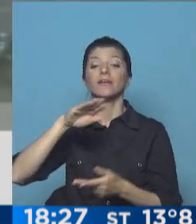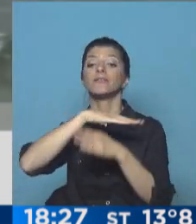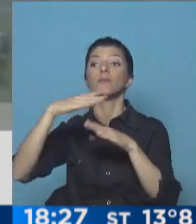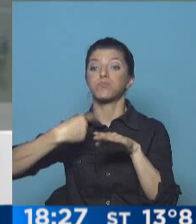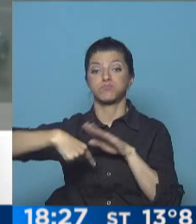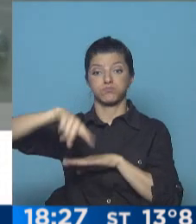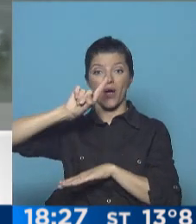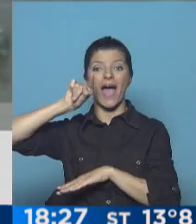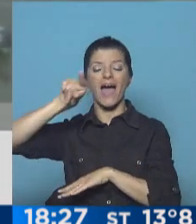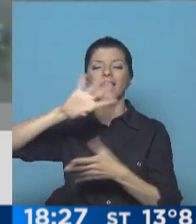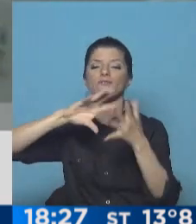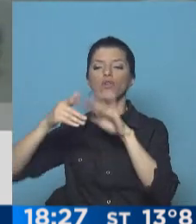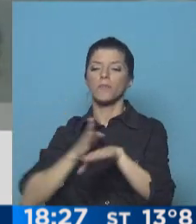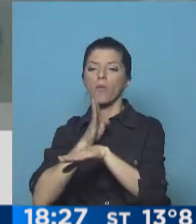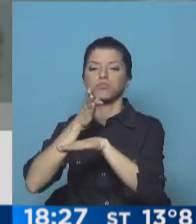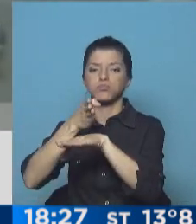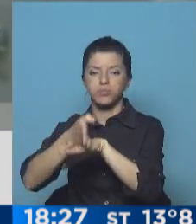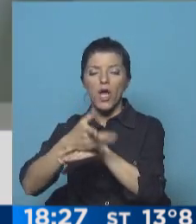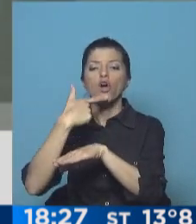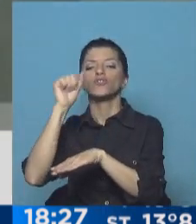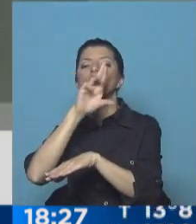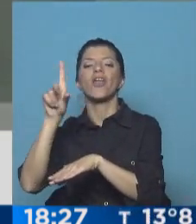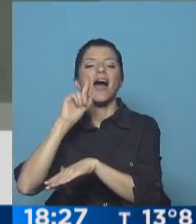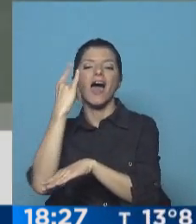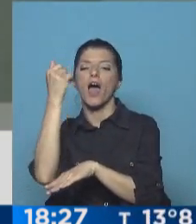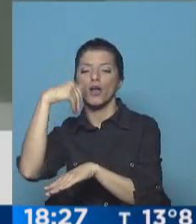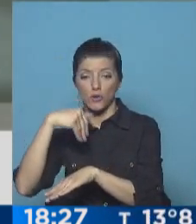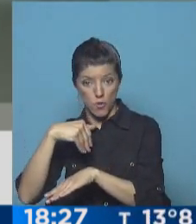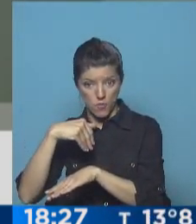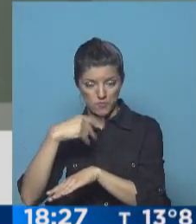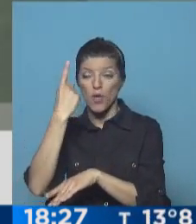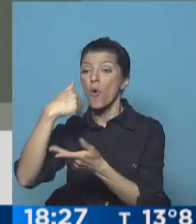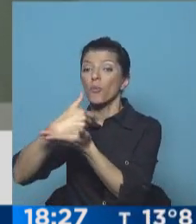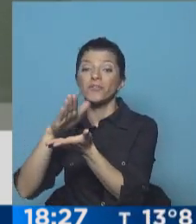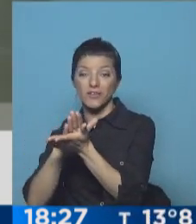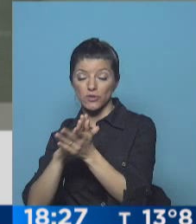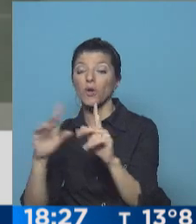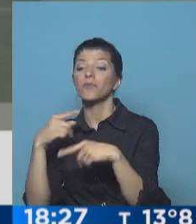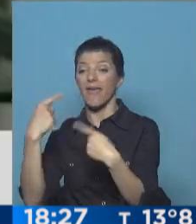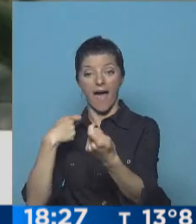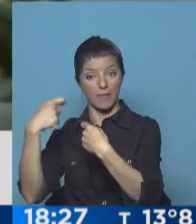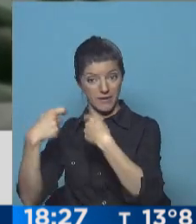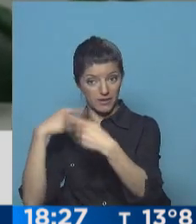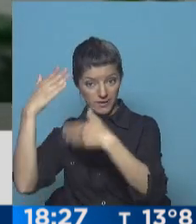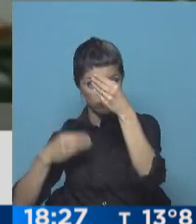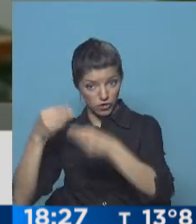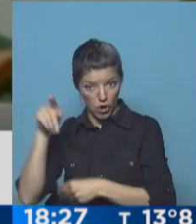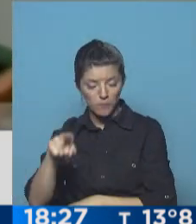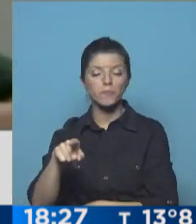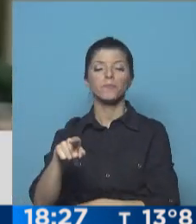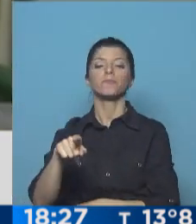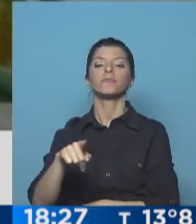la entrada con un solarium, con un sector, un hall de administración, una